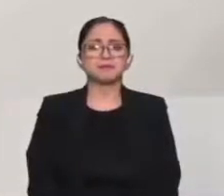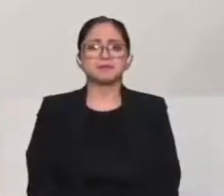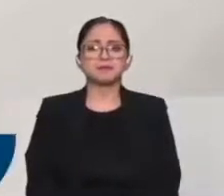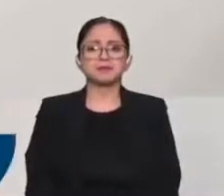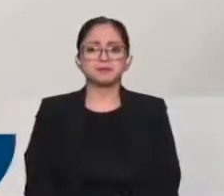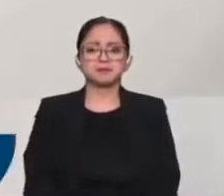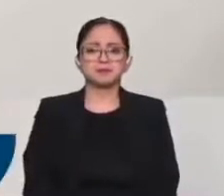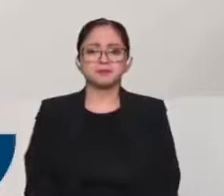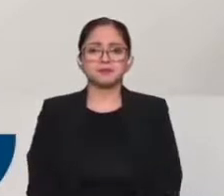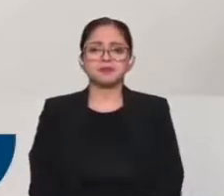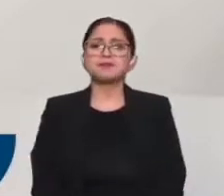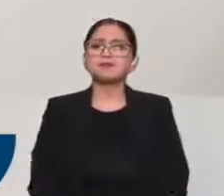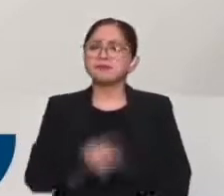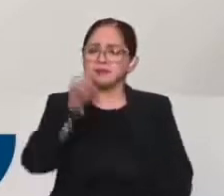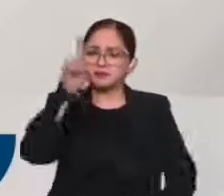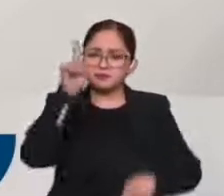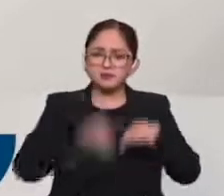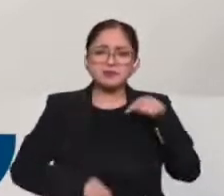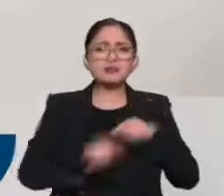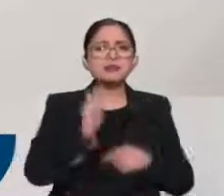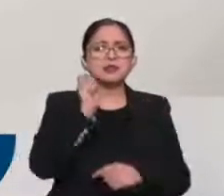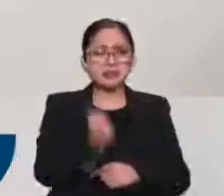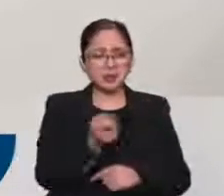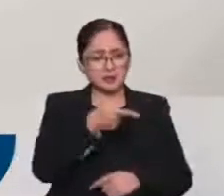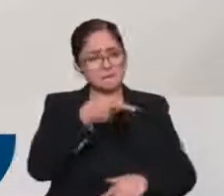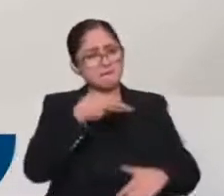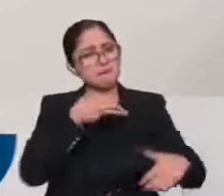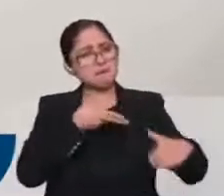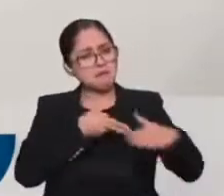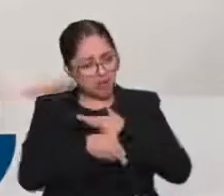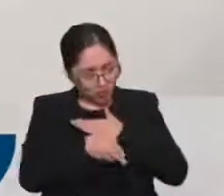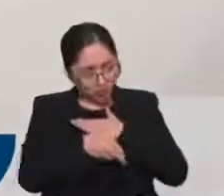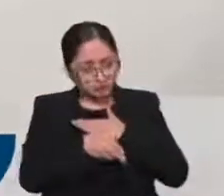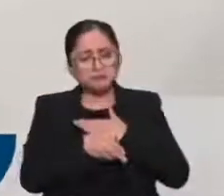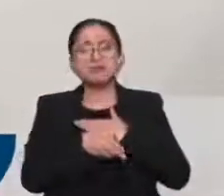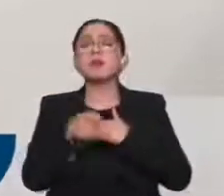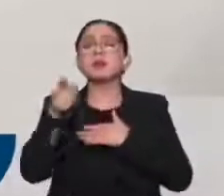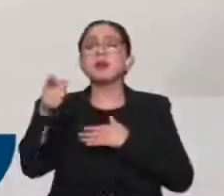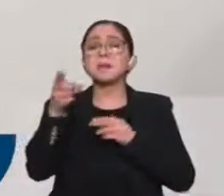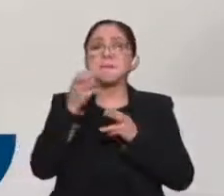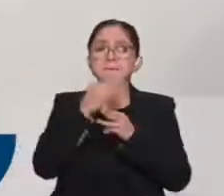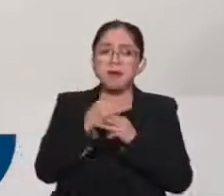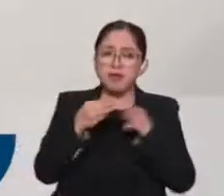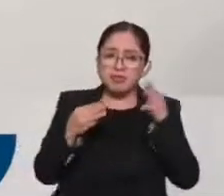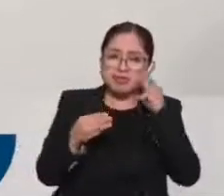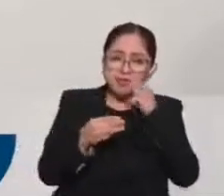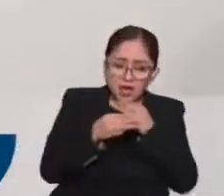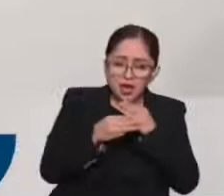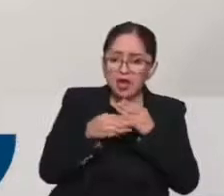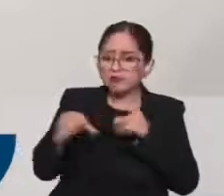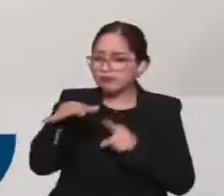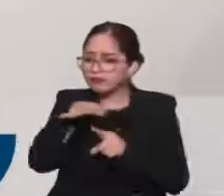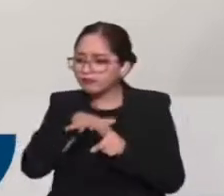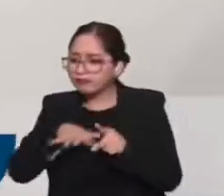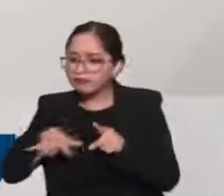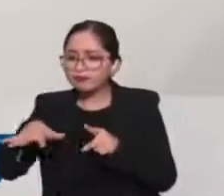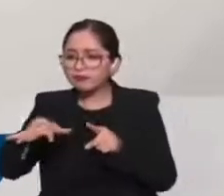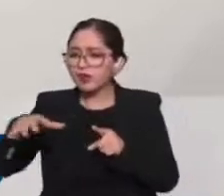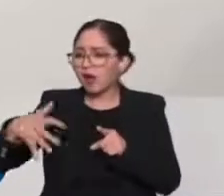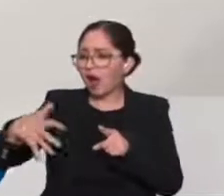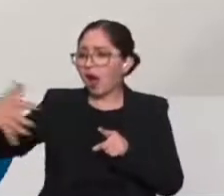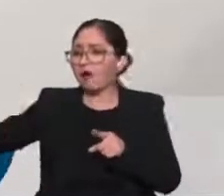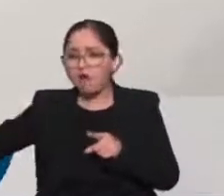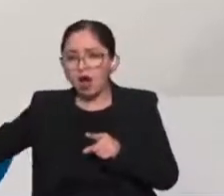Lo único que se retiró fue el tren, algunos material que quedó, digamos, fuera del área. Y la